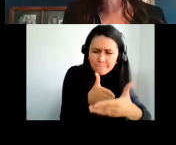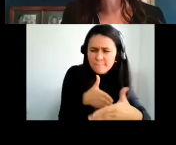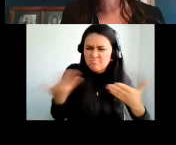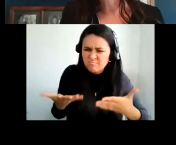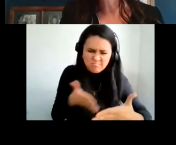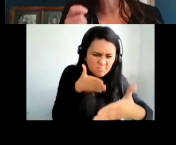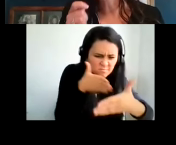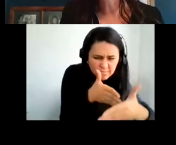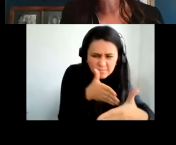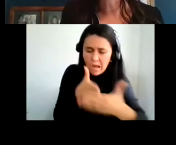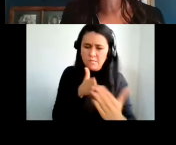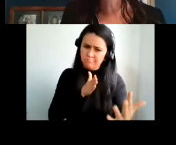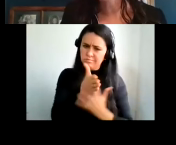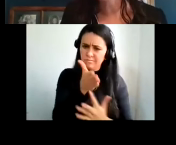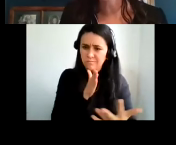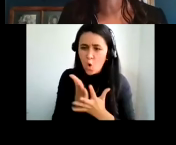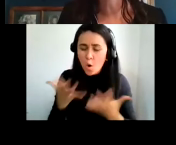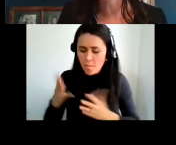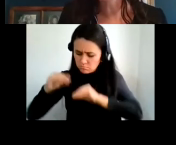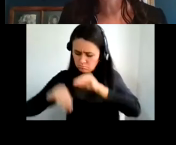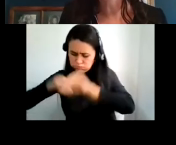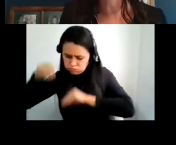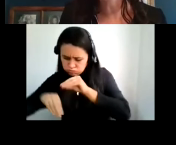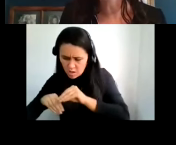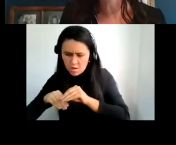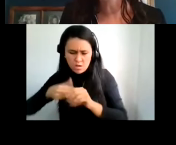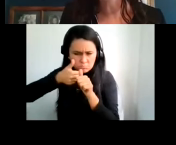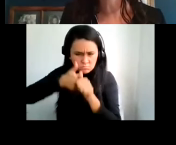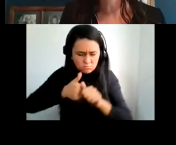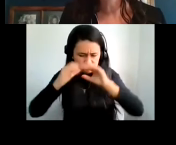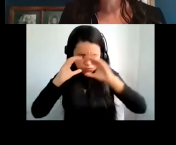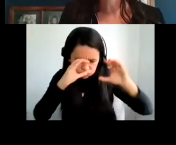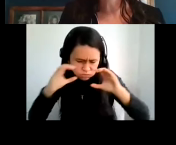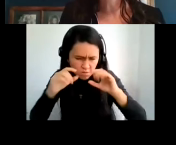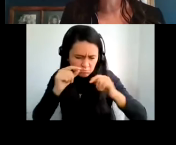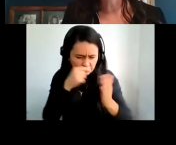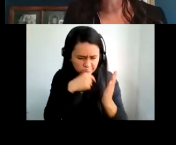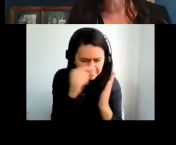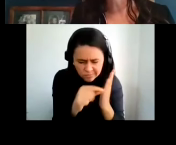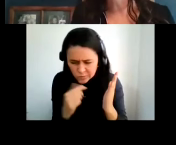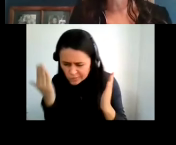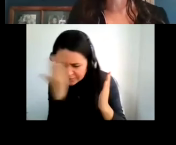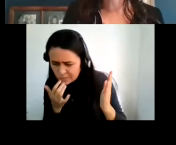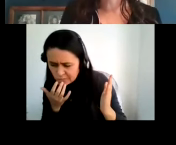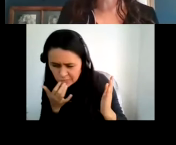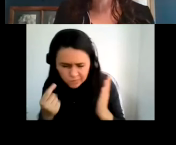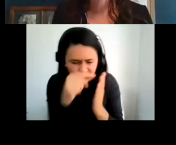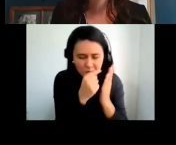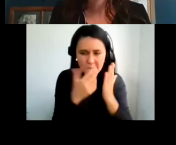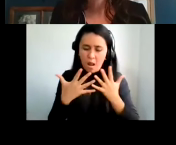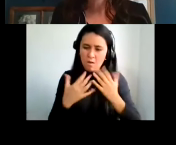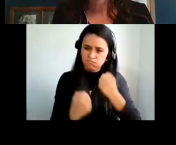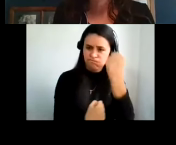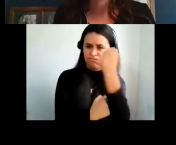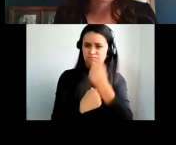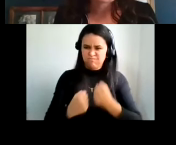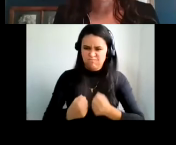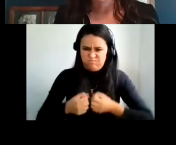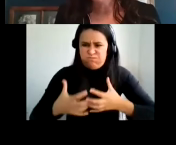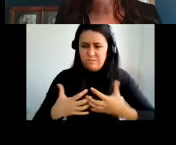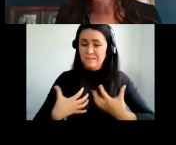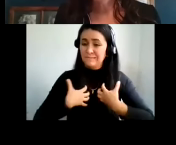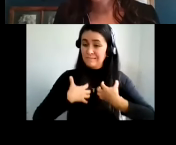los procesos, tanto de formulación como de evaluación de las políticas públicas que buscan fortalecer los sistemas de salud. Los países